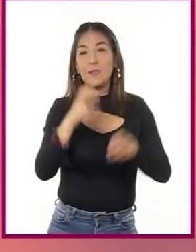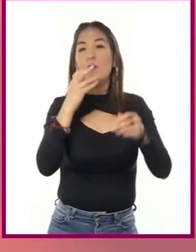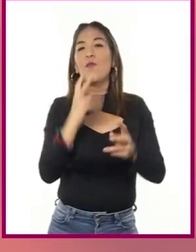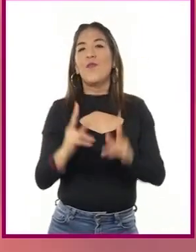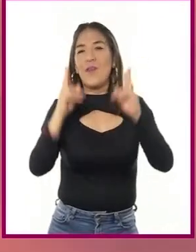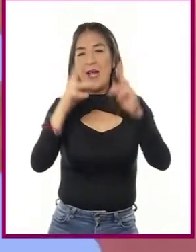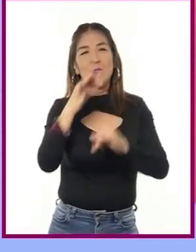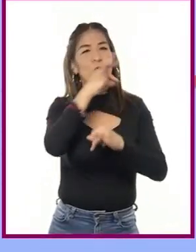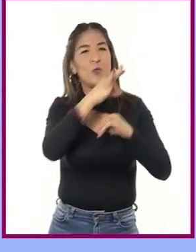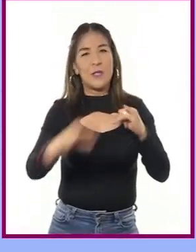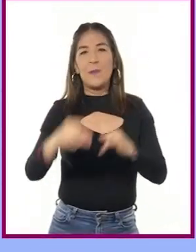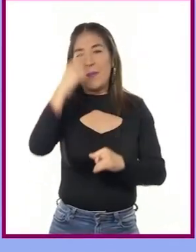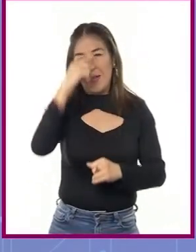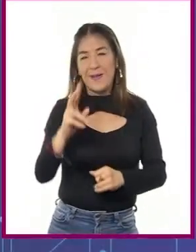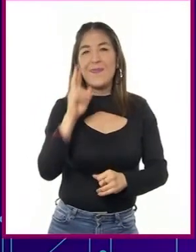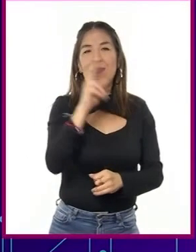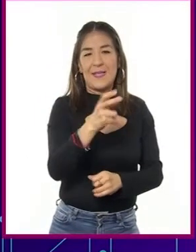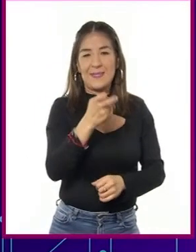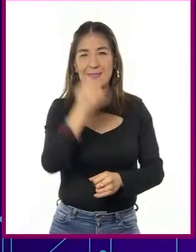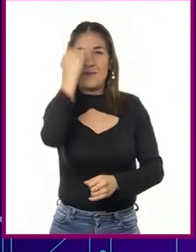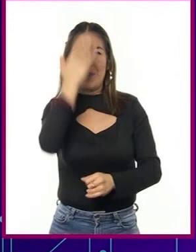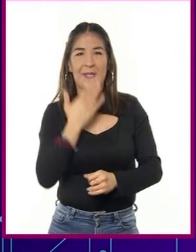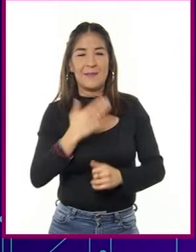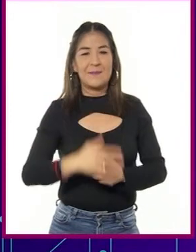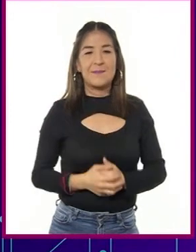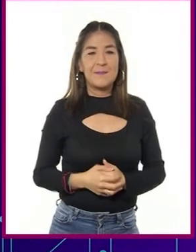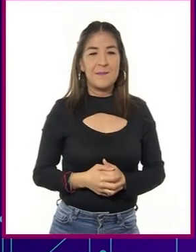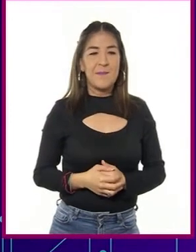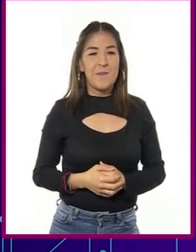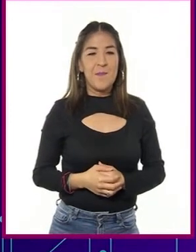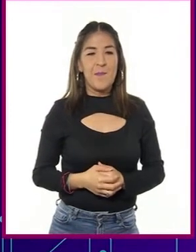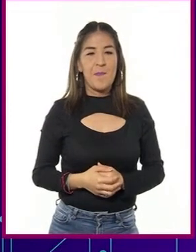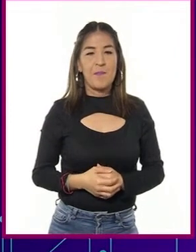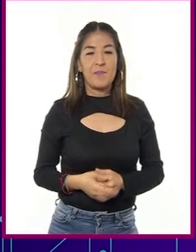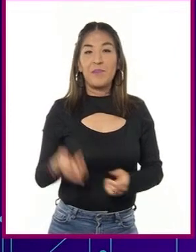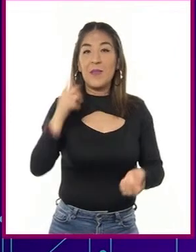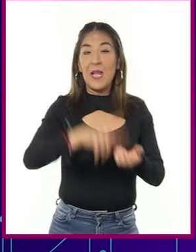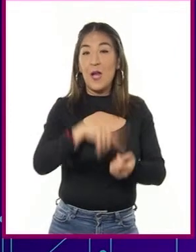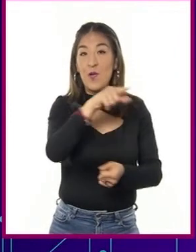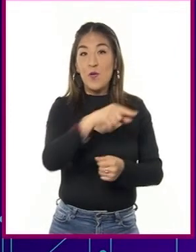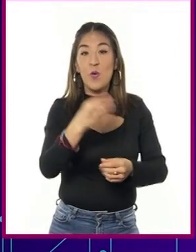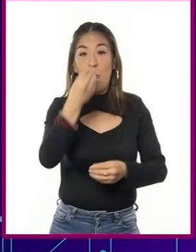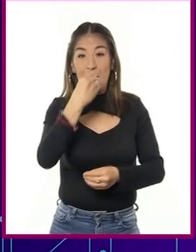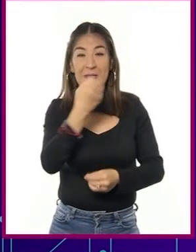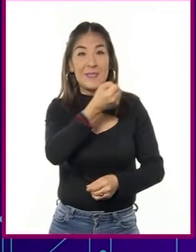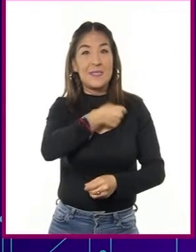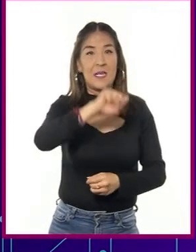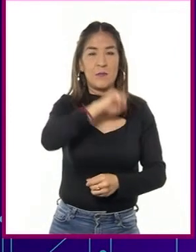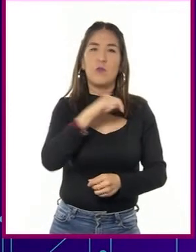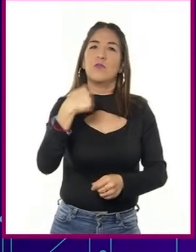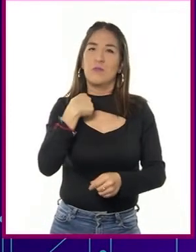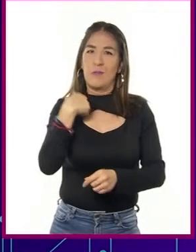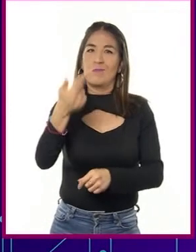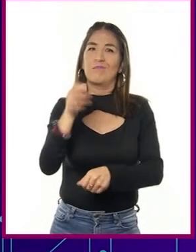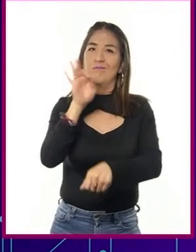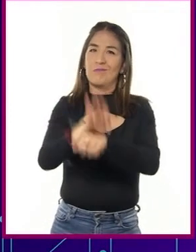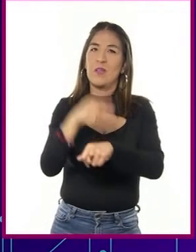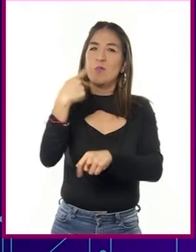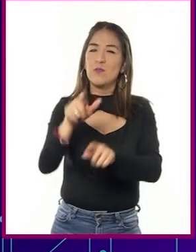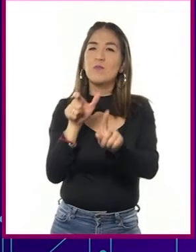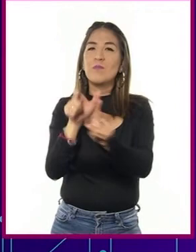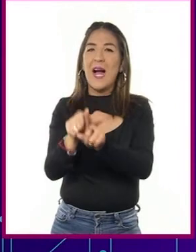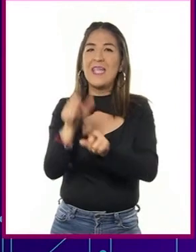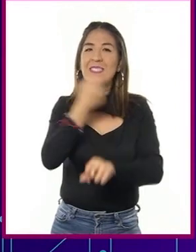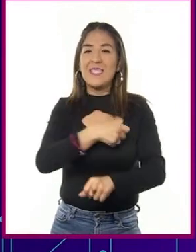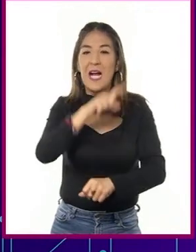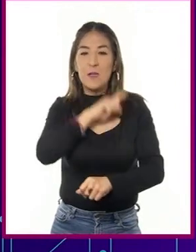última cápsula que va acompañada con esta imagen. Más que una botana sana, protejo tu salud con omega 3 de